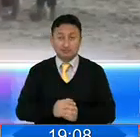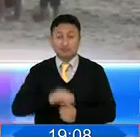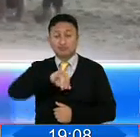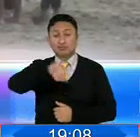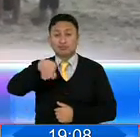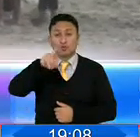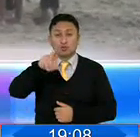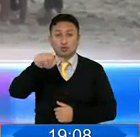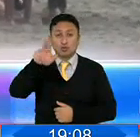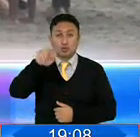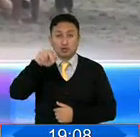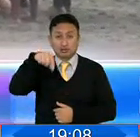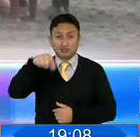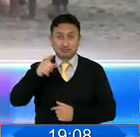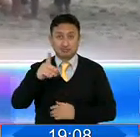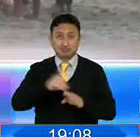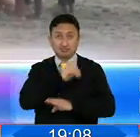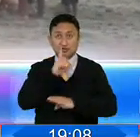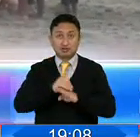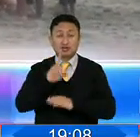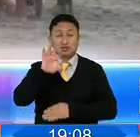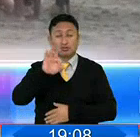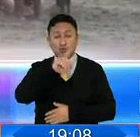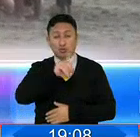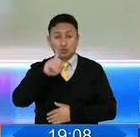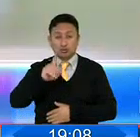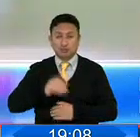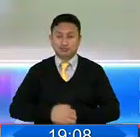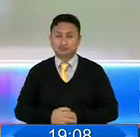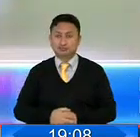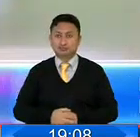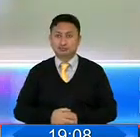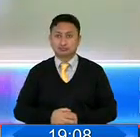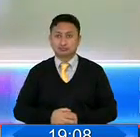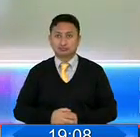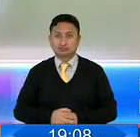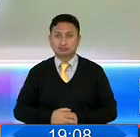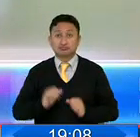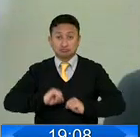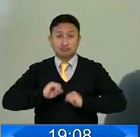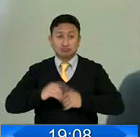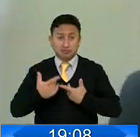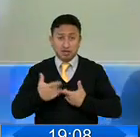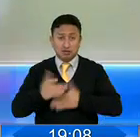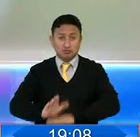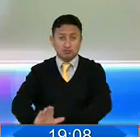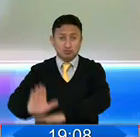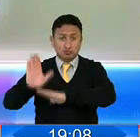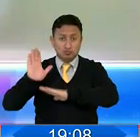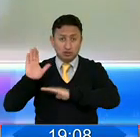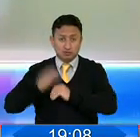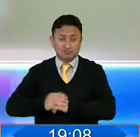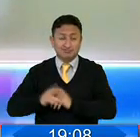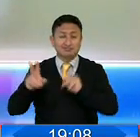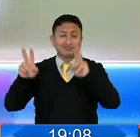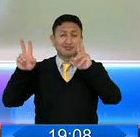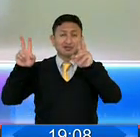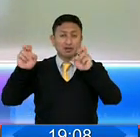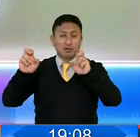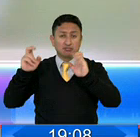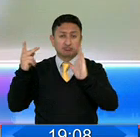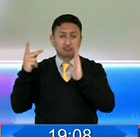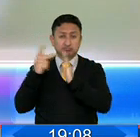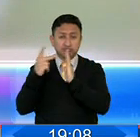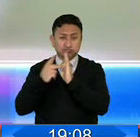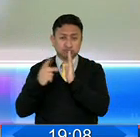director nacional del Servicio de Seguridad EQ911. Ha habido compromiso ciudadano, los temas puntuales